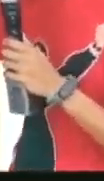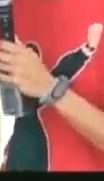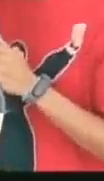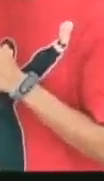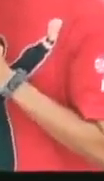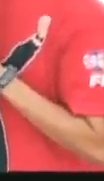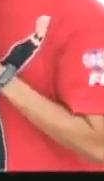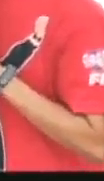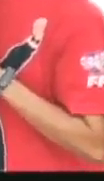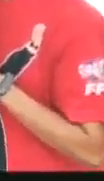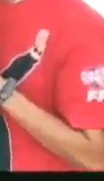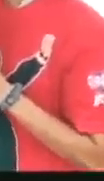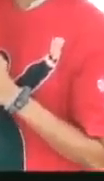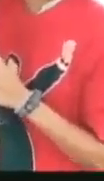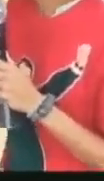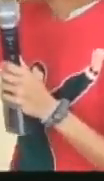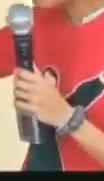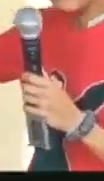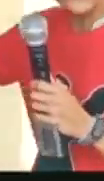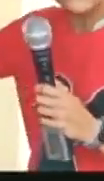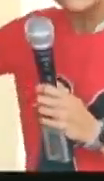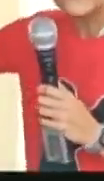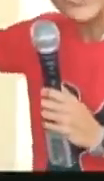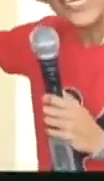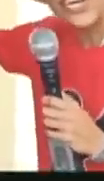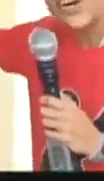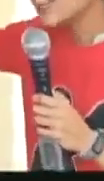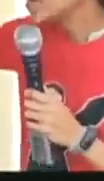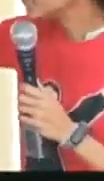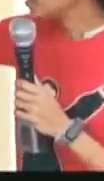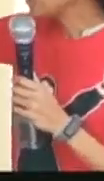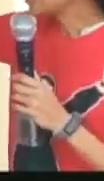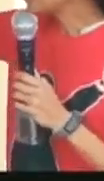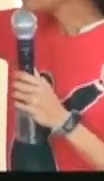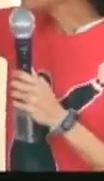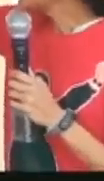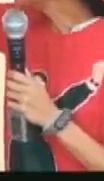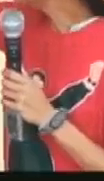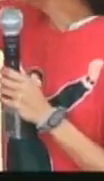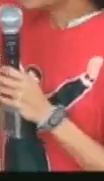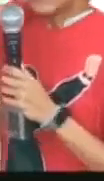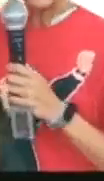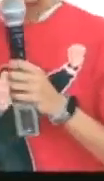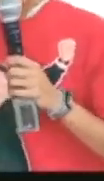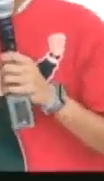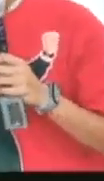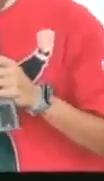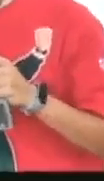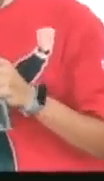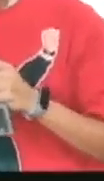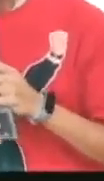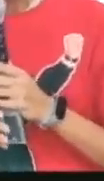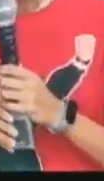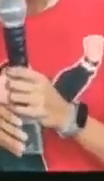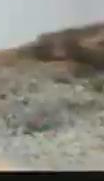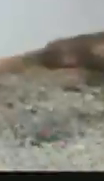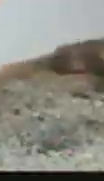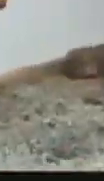Recibe por acá la señora María, su esposo, sus niños, siempre agradeciendo a usted,